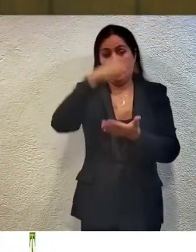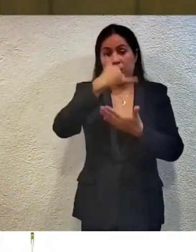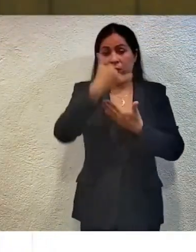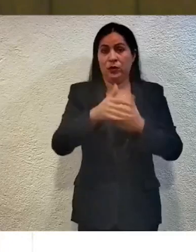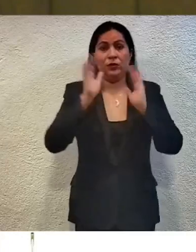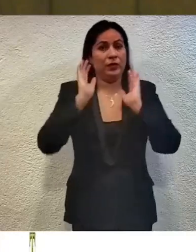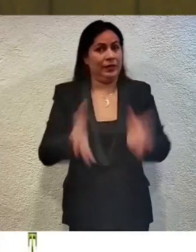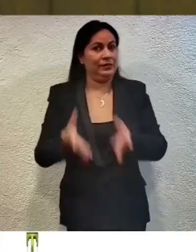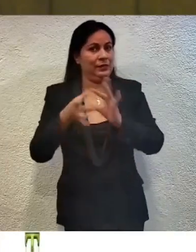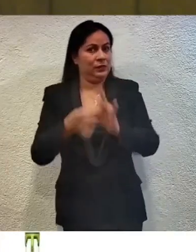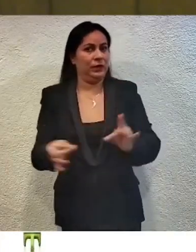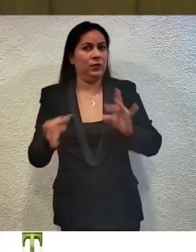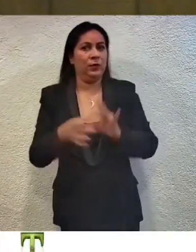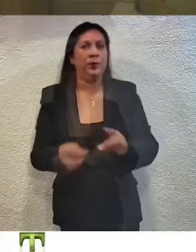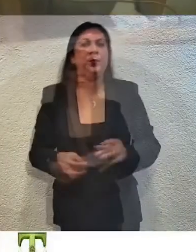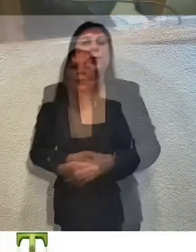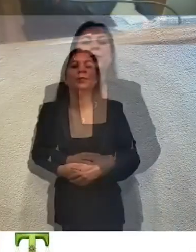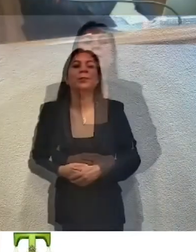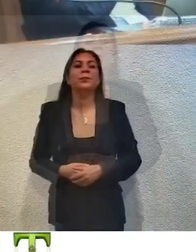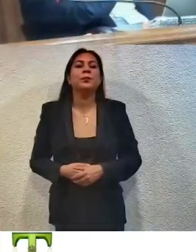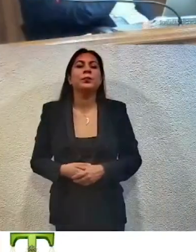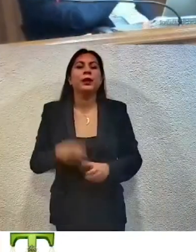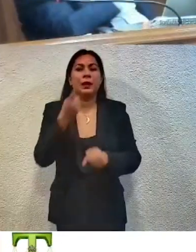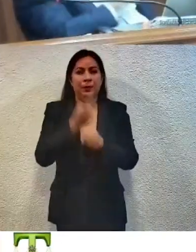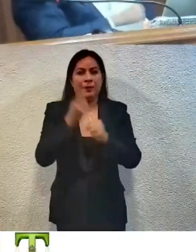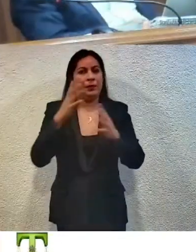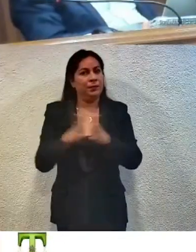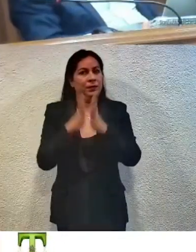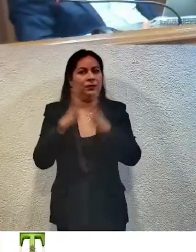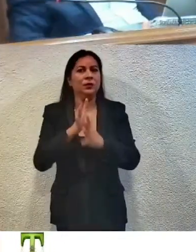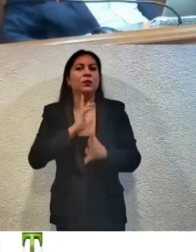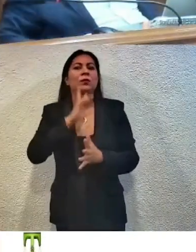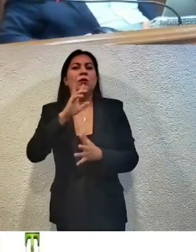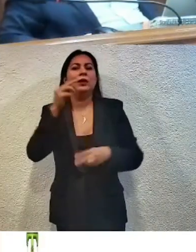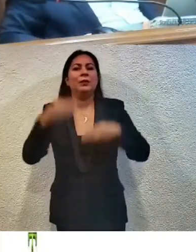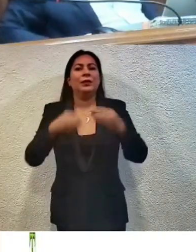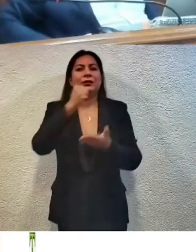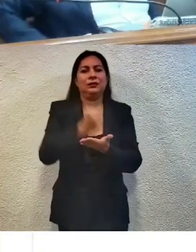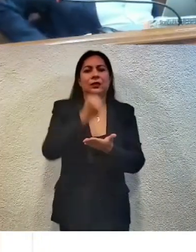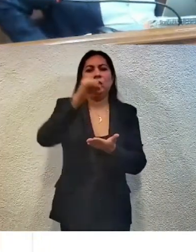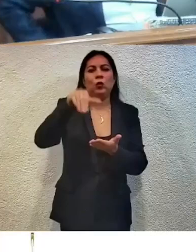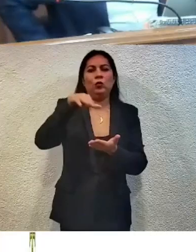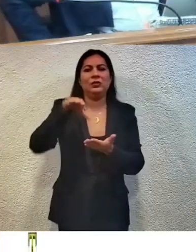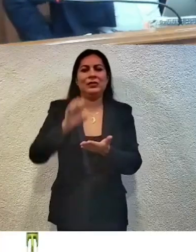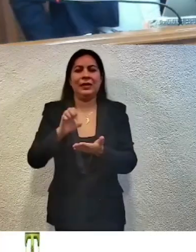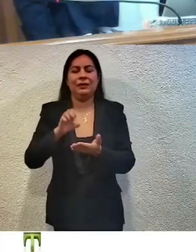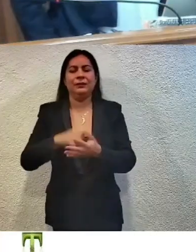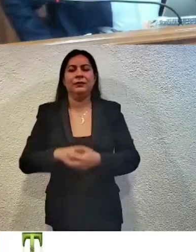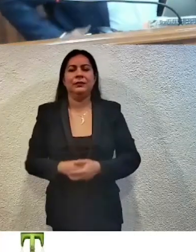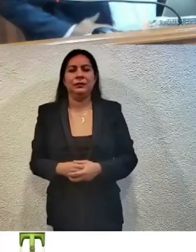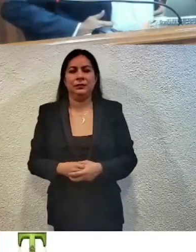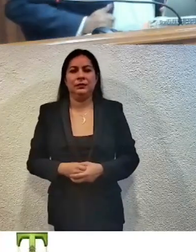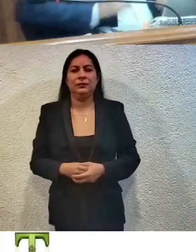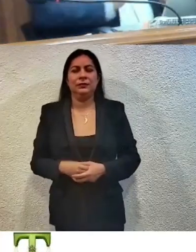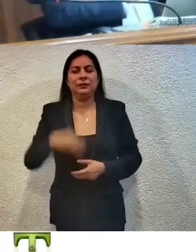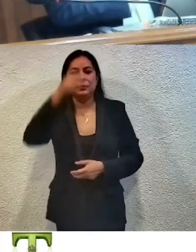del que se ha dado cuenta. En primera ronda tiene el uso de la voz el magistrado José Inés Betancur Salgado.